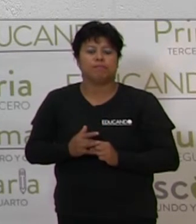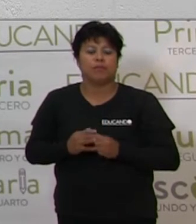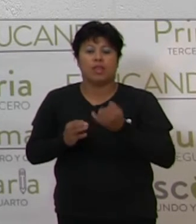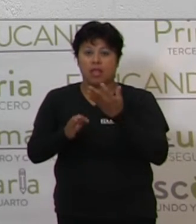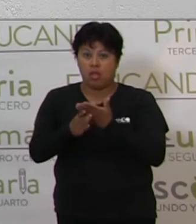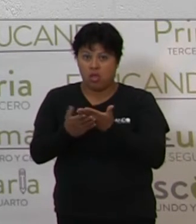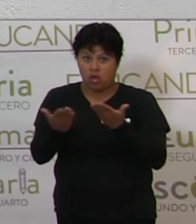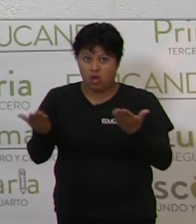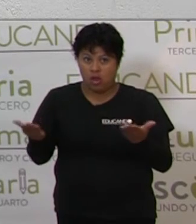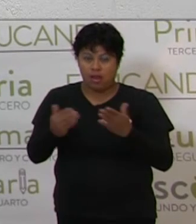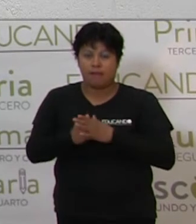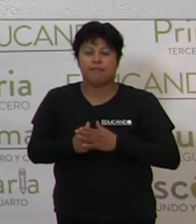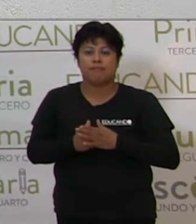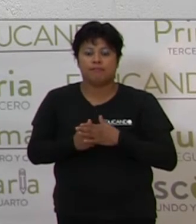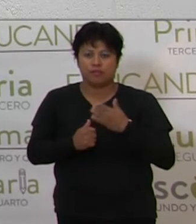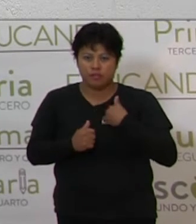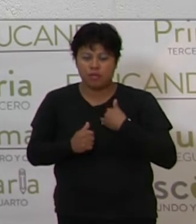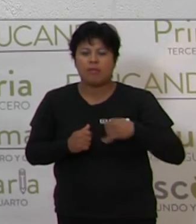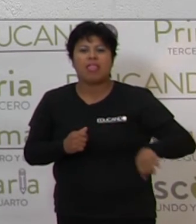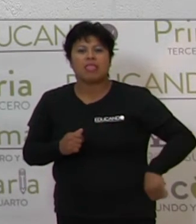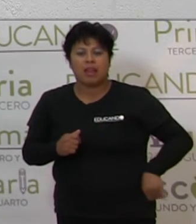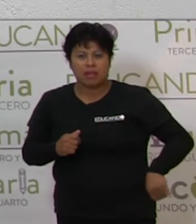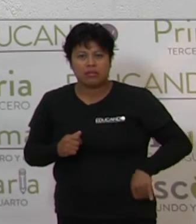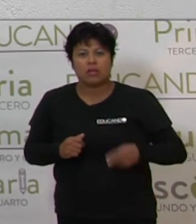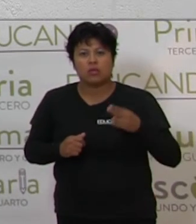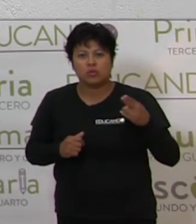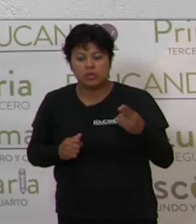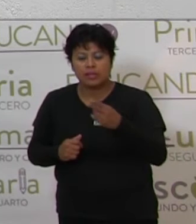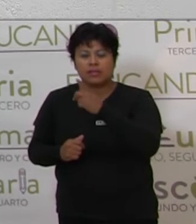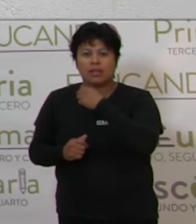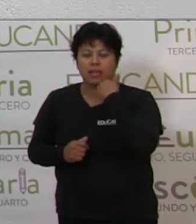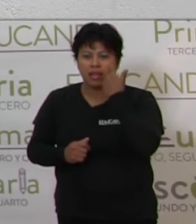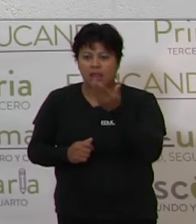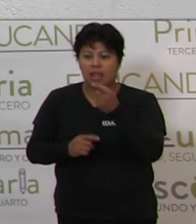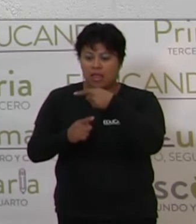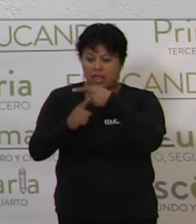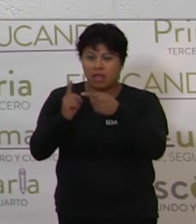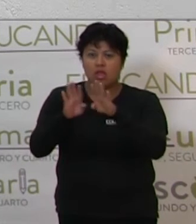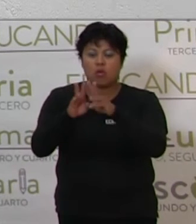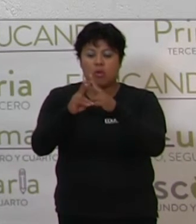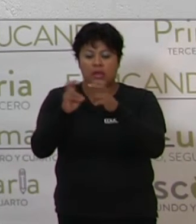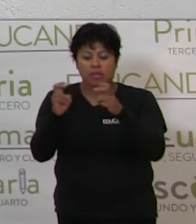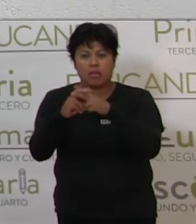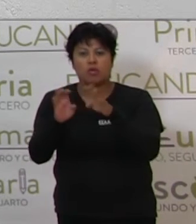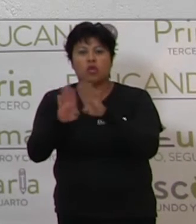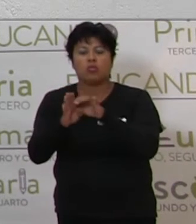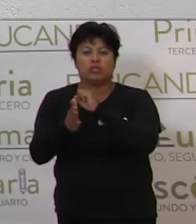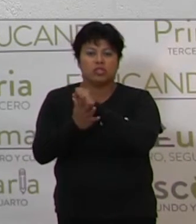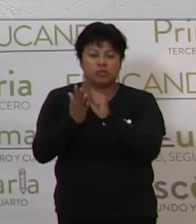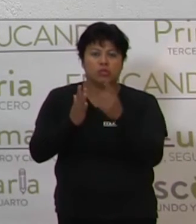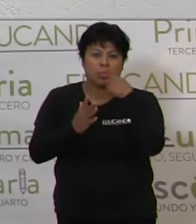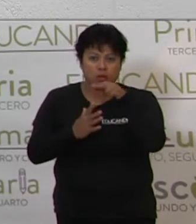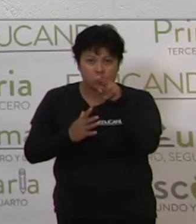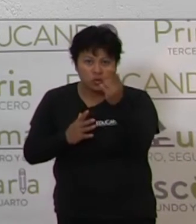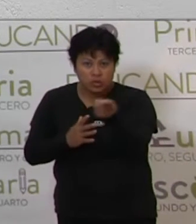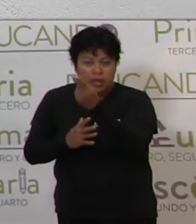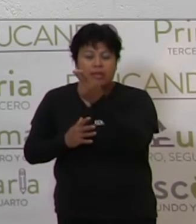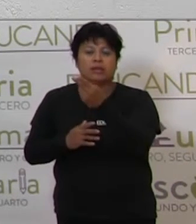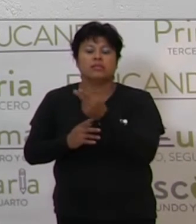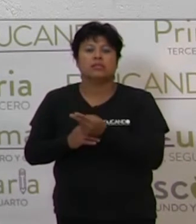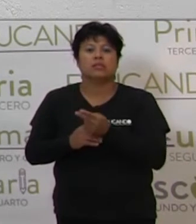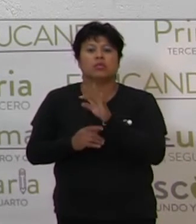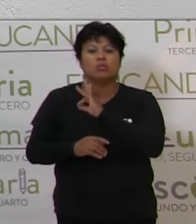y ahora me interesa que ustedes vieran estos adjetivos y sinónimos, como los dije, para que ustedes